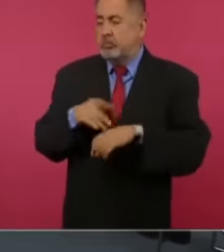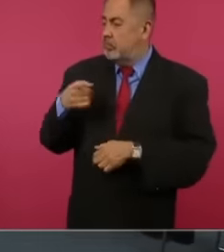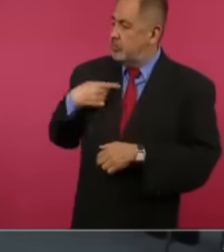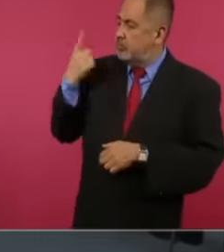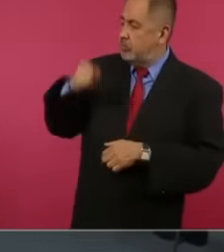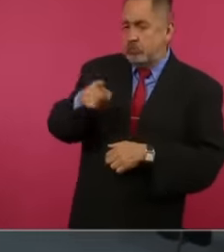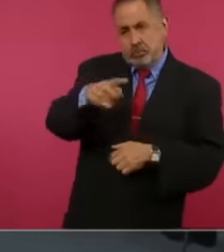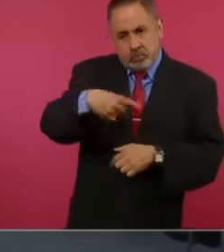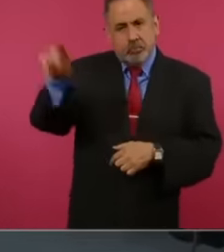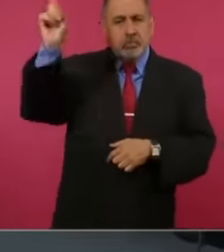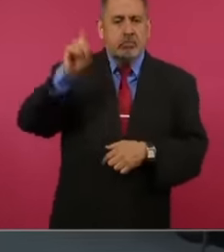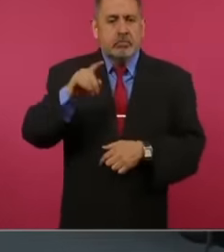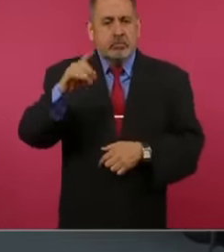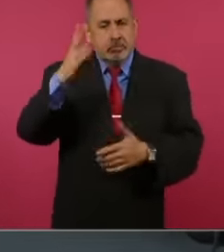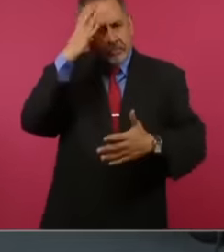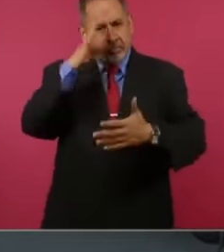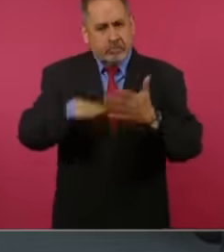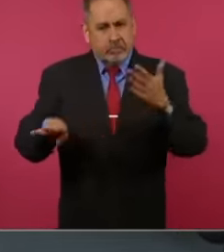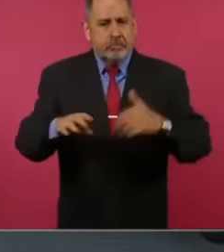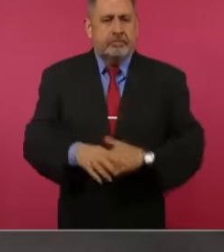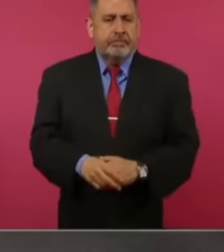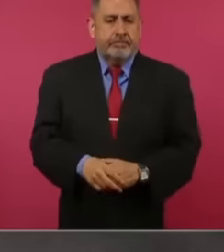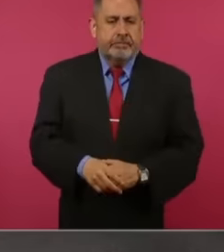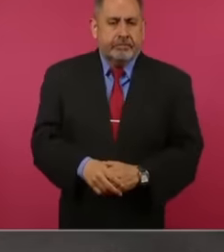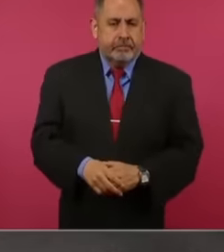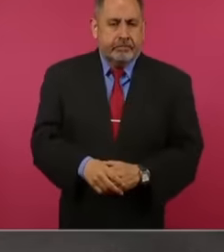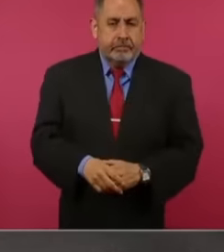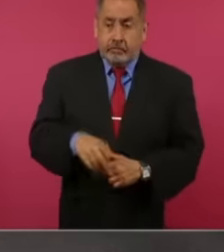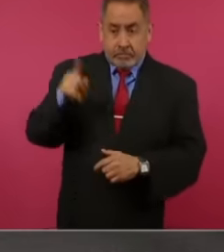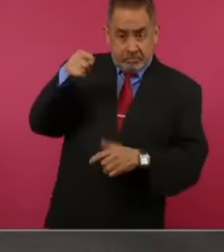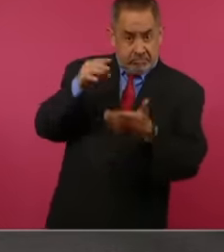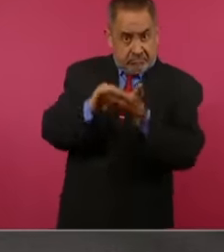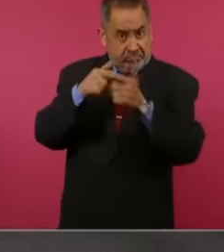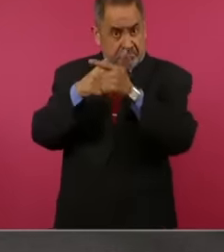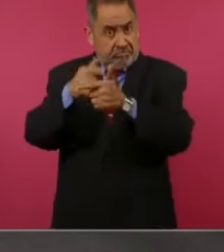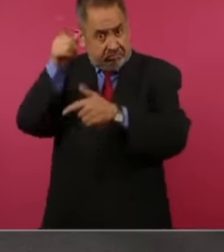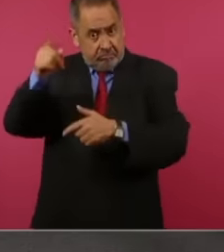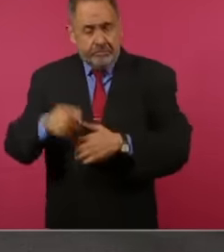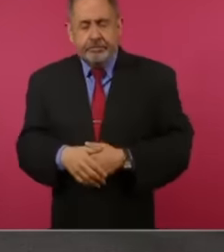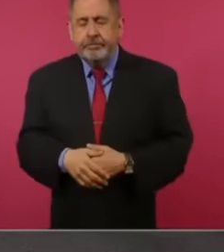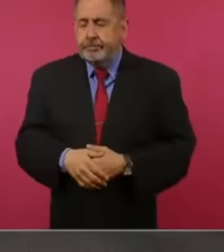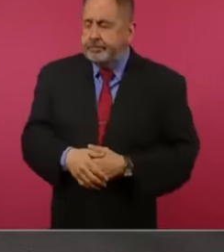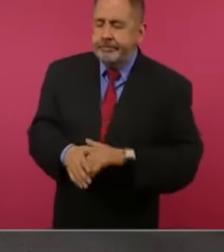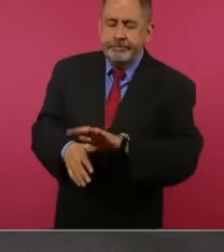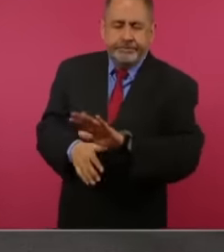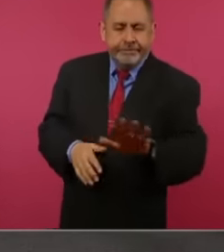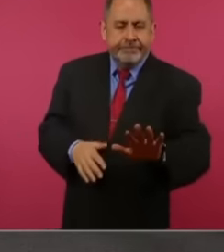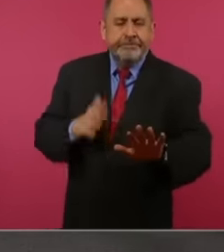a Barcelona. Sí, ya te dije. ¿Allá va a seguir? Ya te dije que